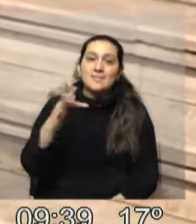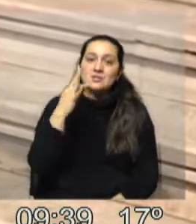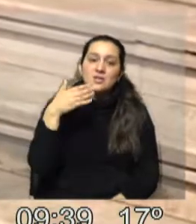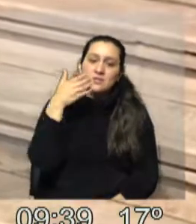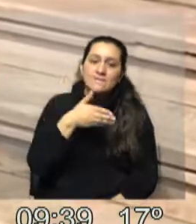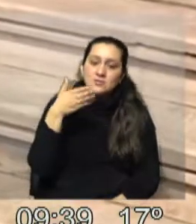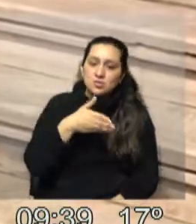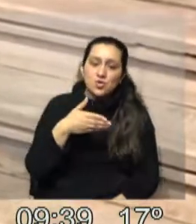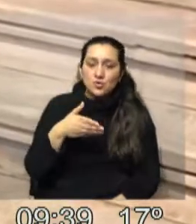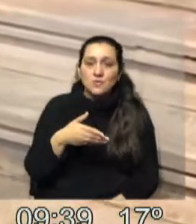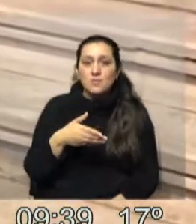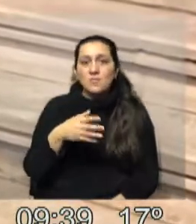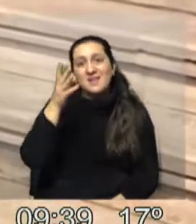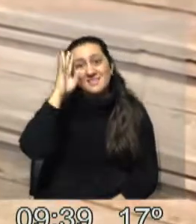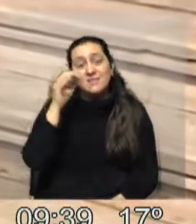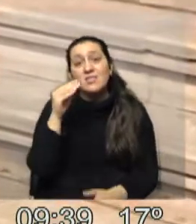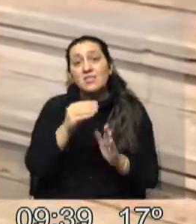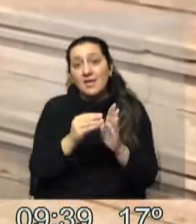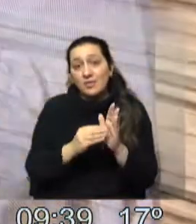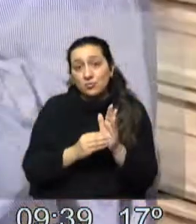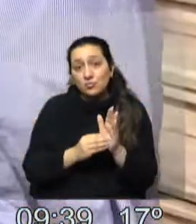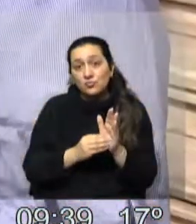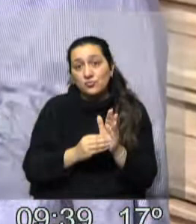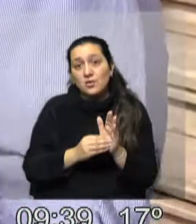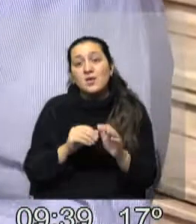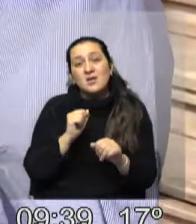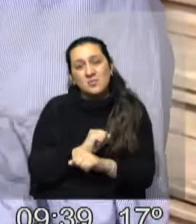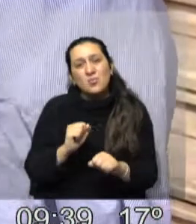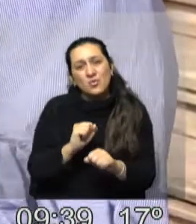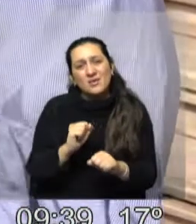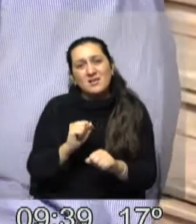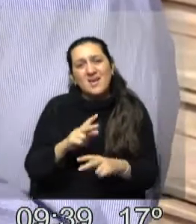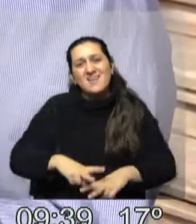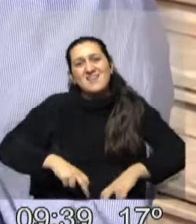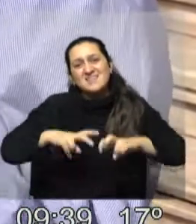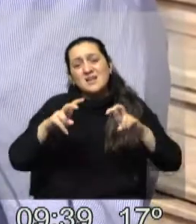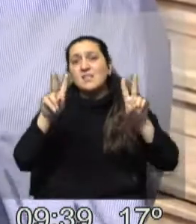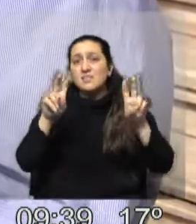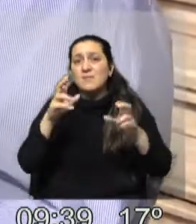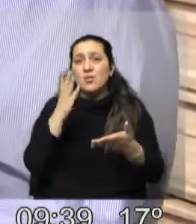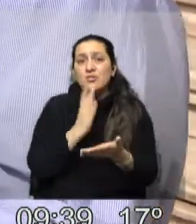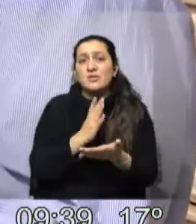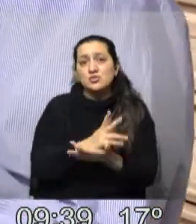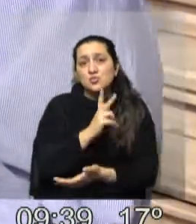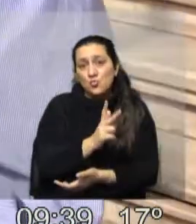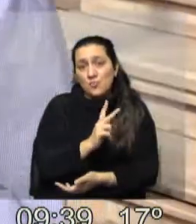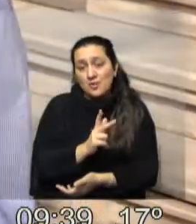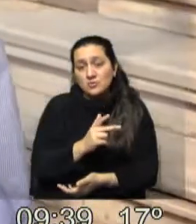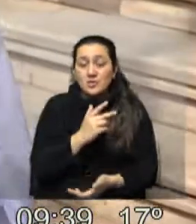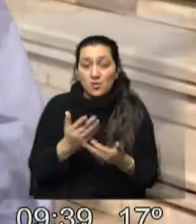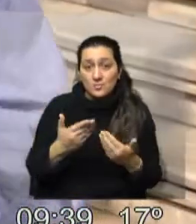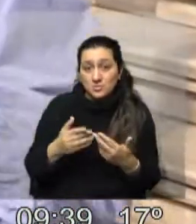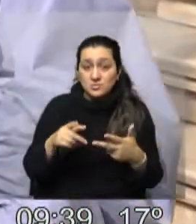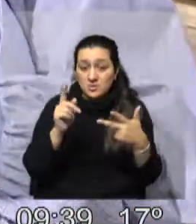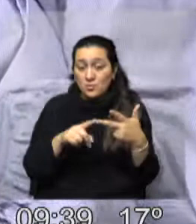intervención para recoger datos de ellos y para poder cuestionar y volcar el tema de los derechos humanos en cada una de esas conversaciones.